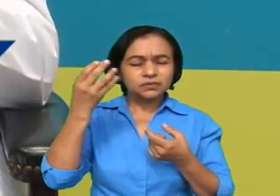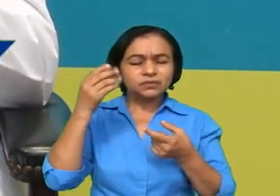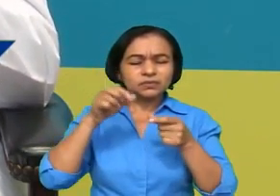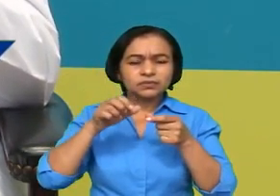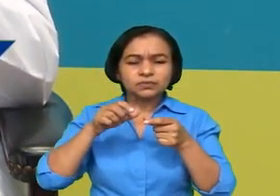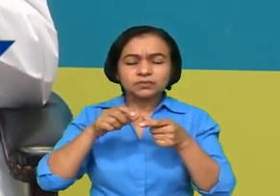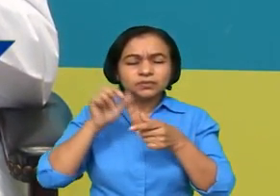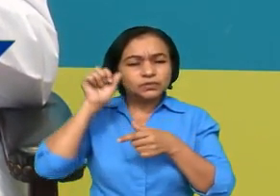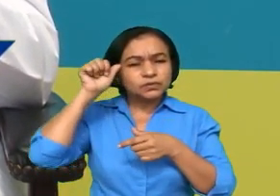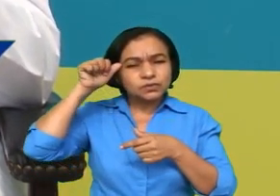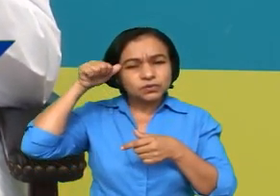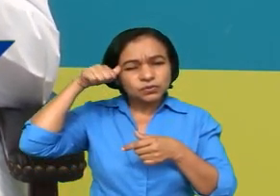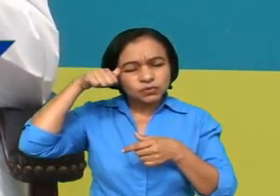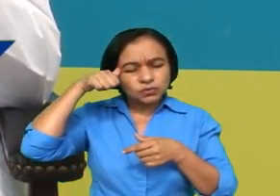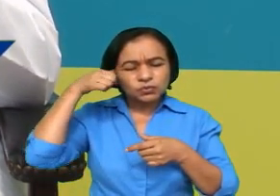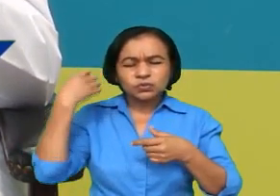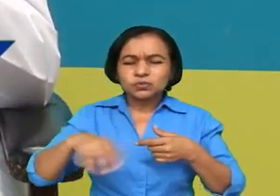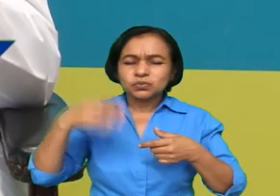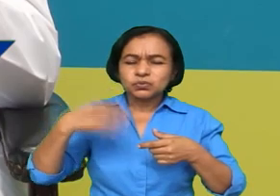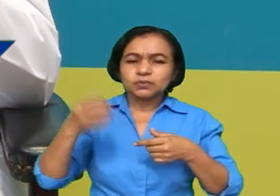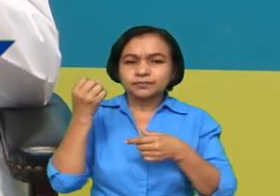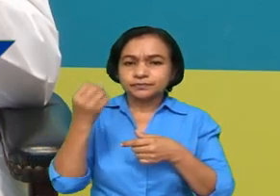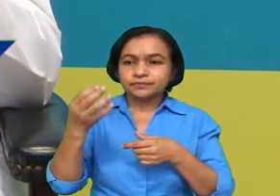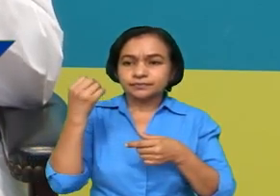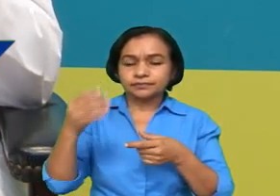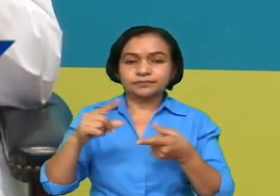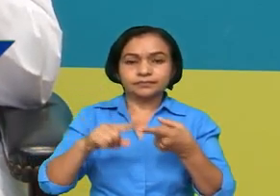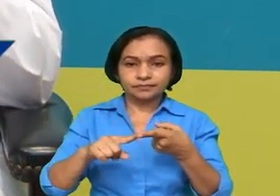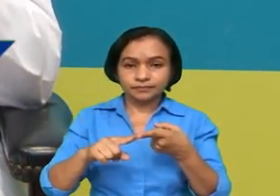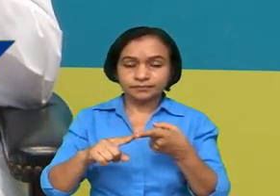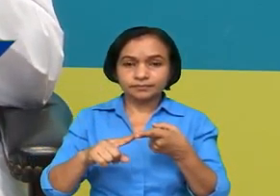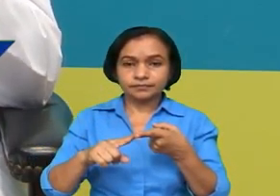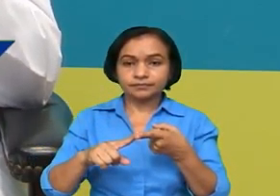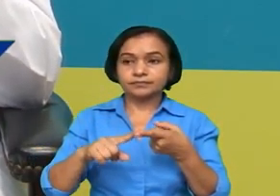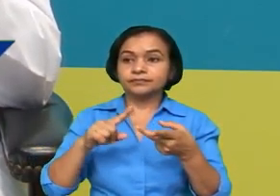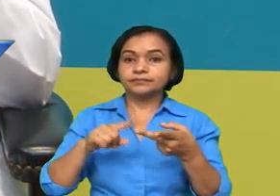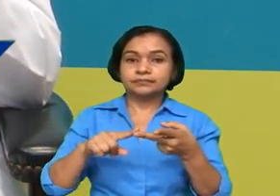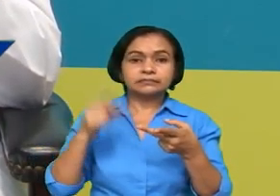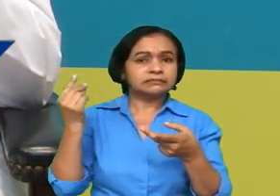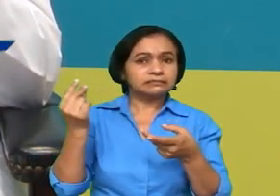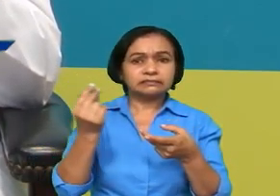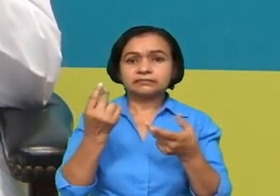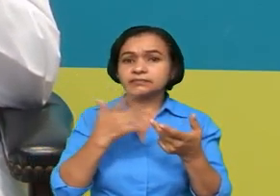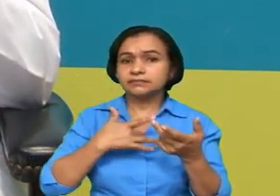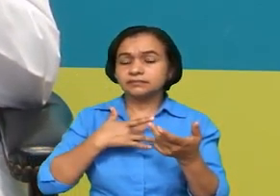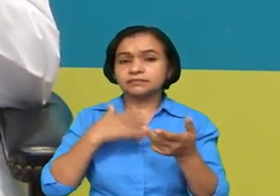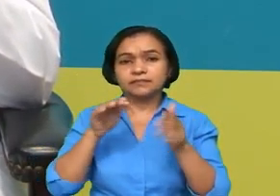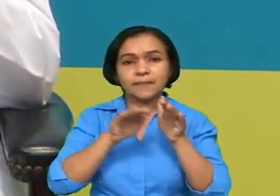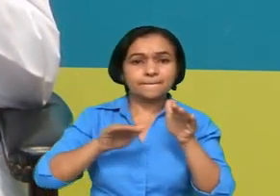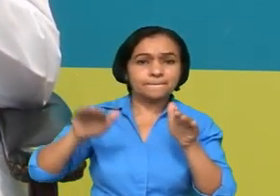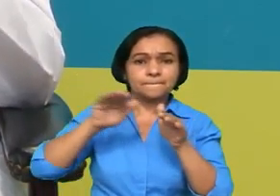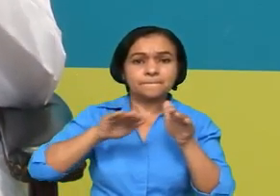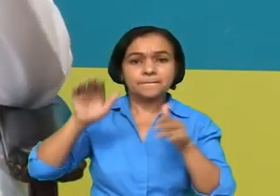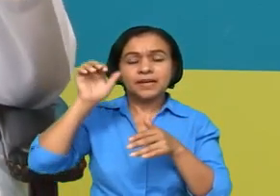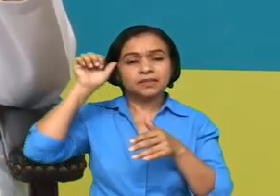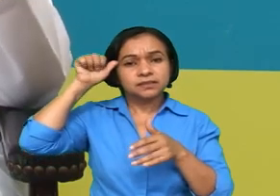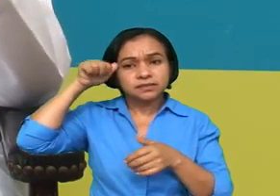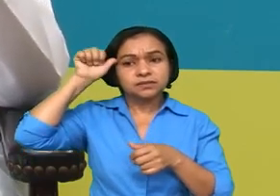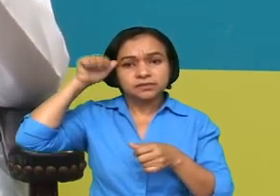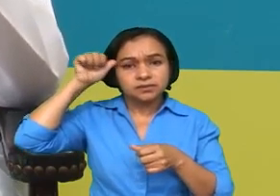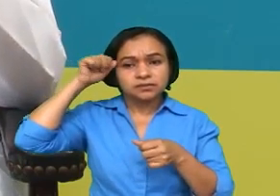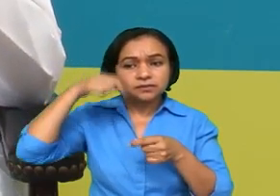al orinar, ¿ya? Esto se llama disuria. Entonces, la urgencia y aumenta la frecuencia con la que vamos